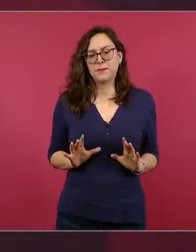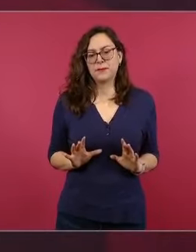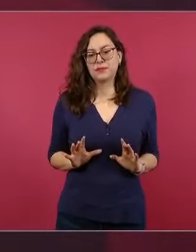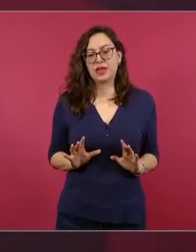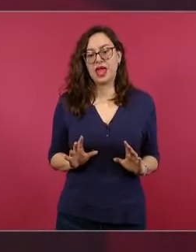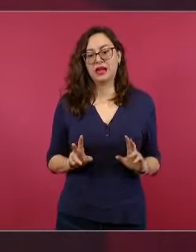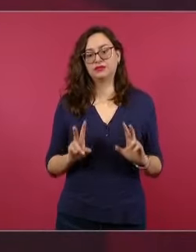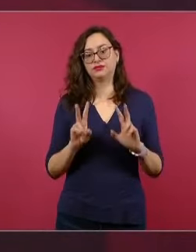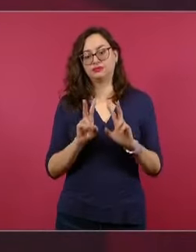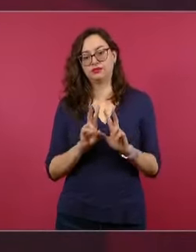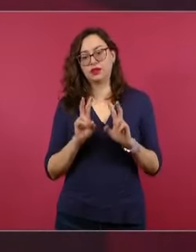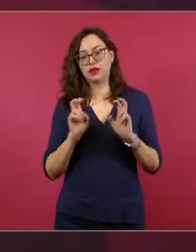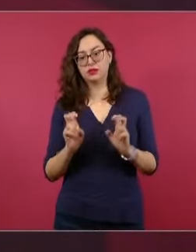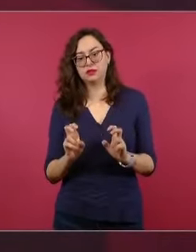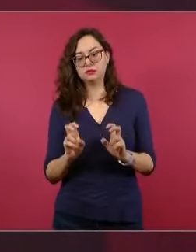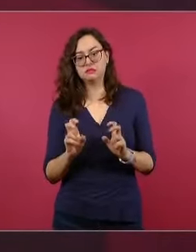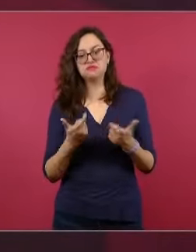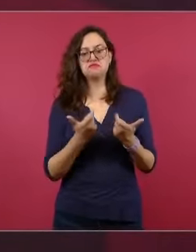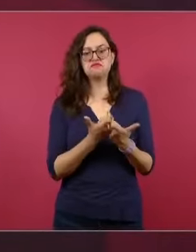ahí